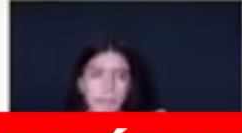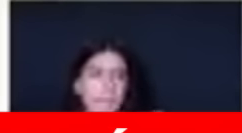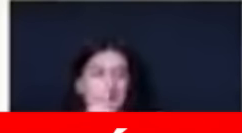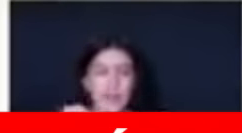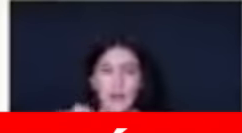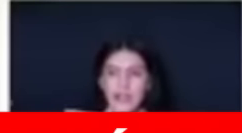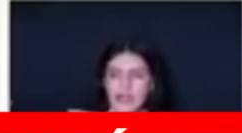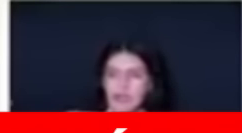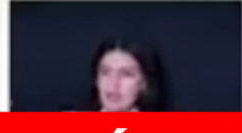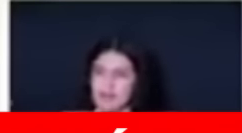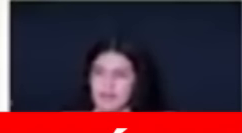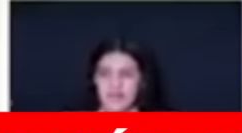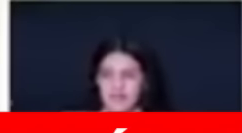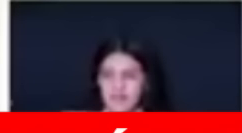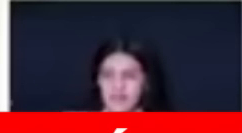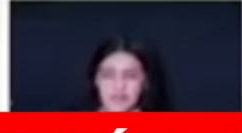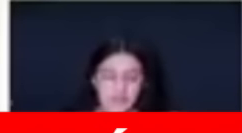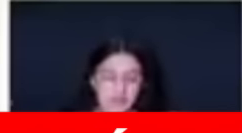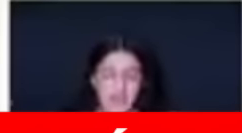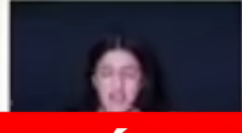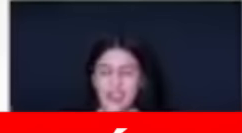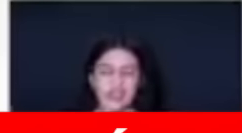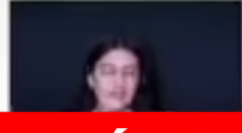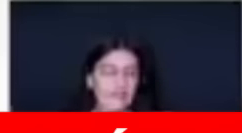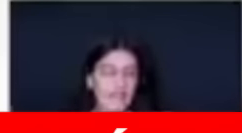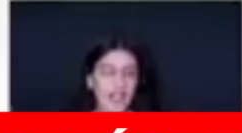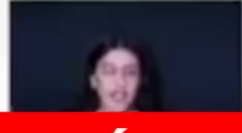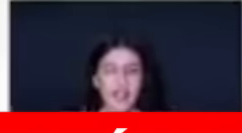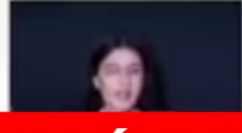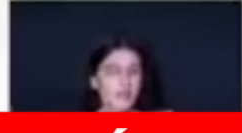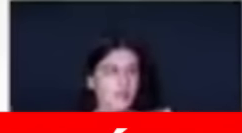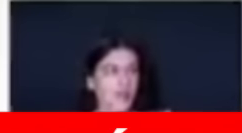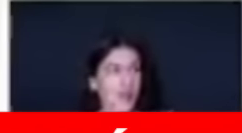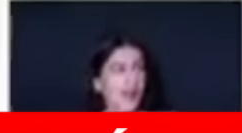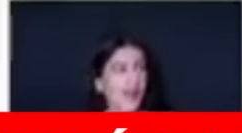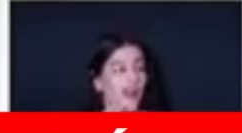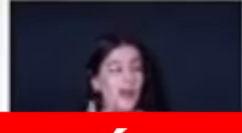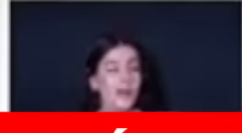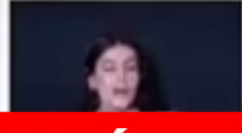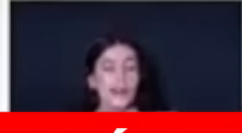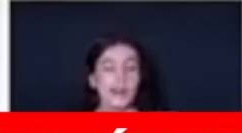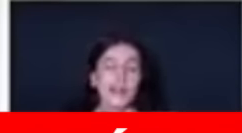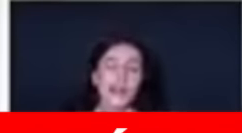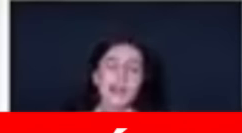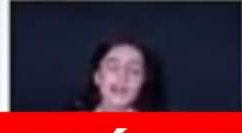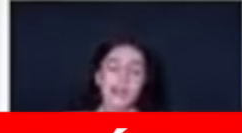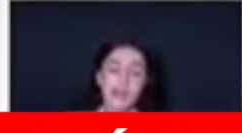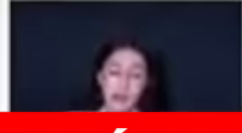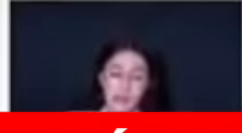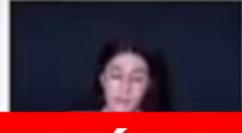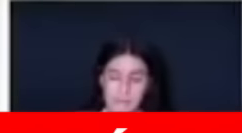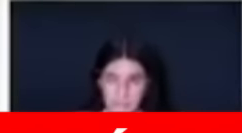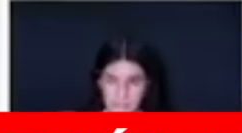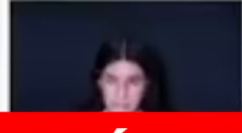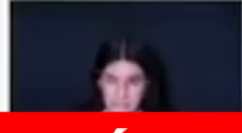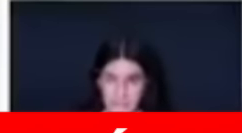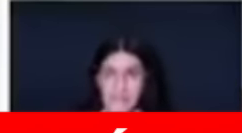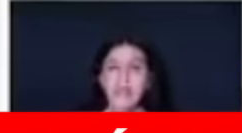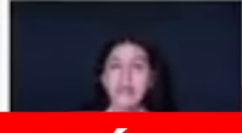de personas que no tenemos miedo, porque tenemos algo más poderoso,